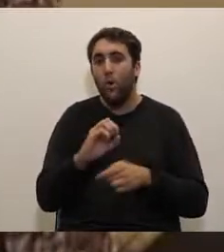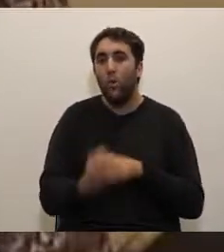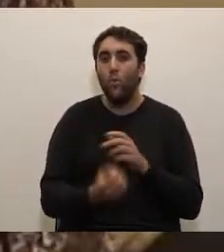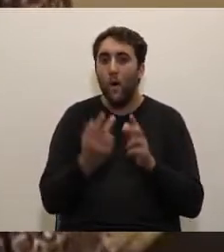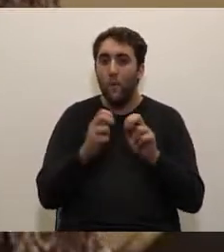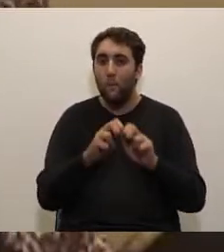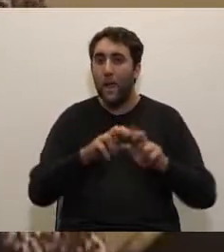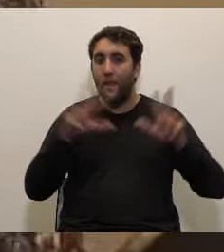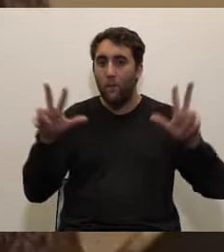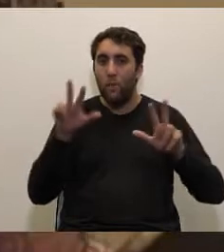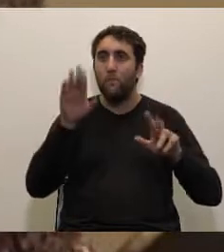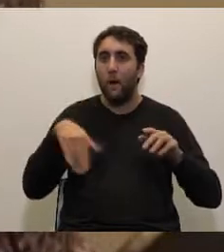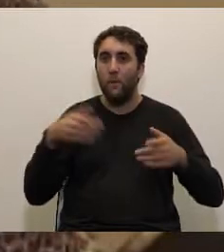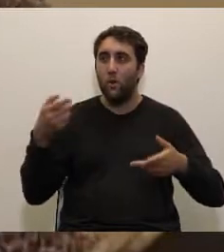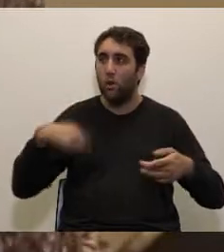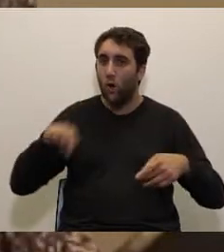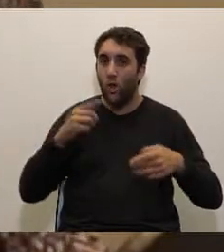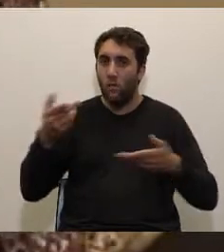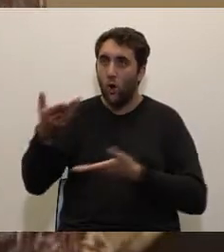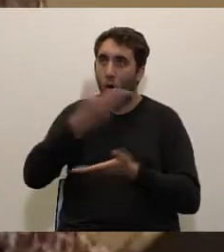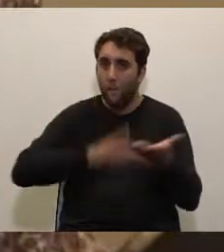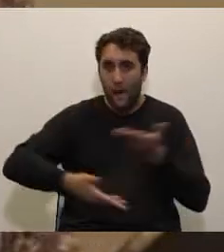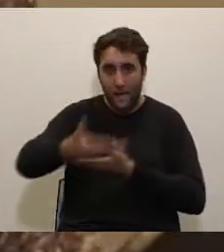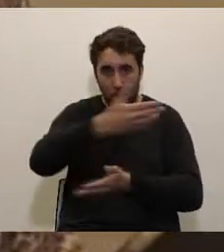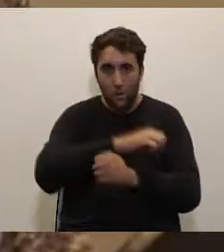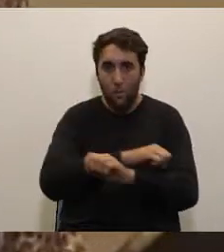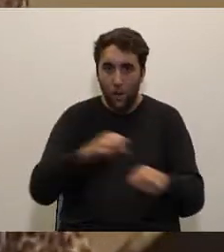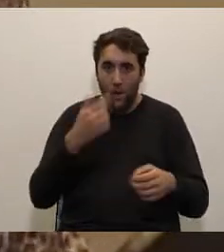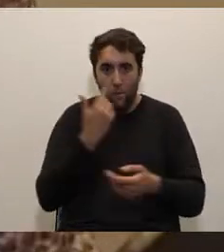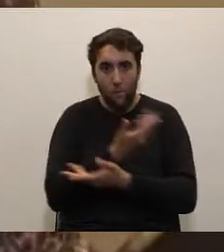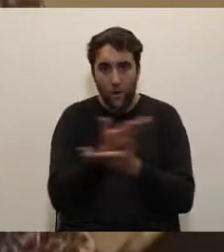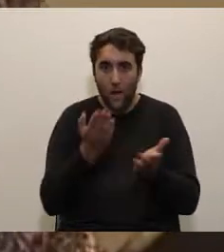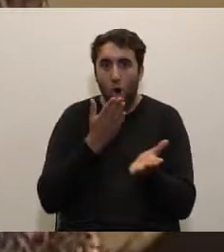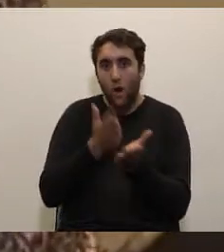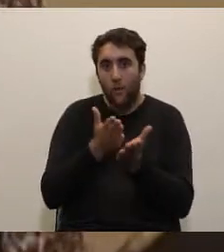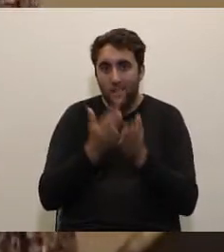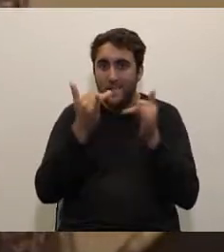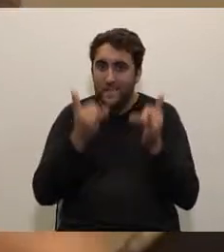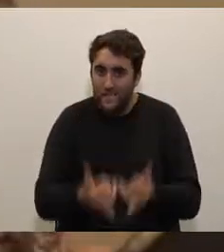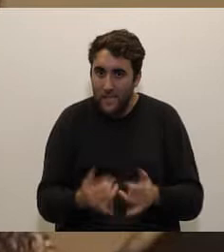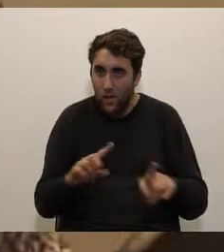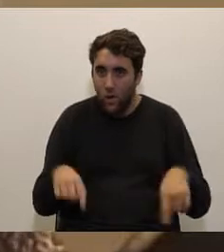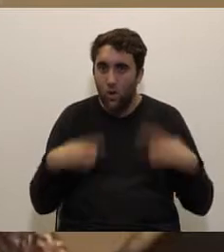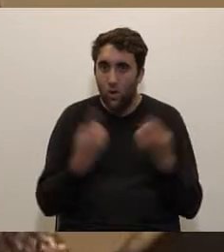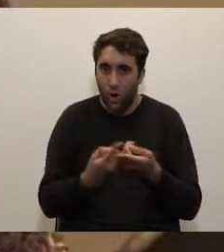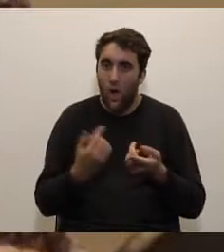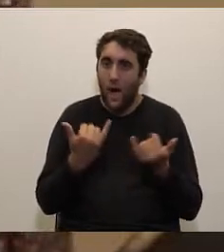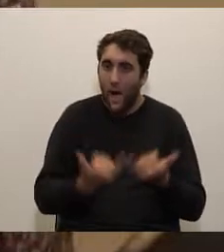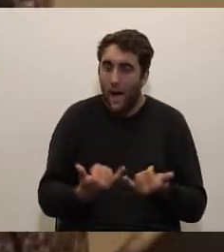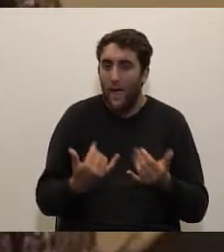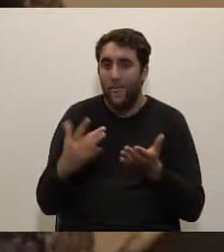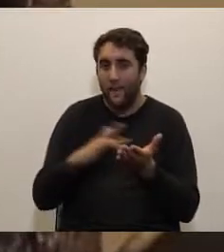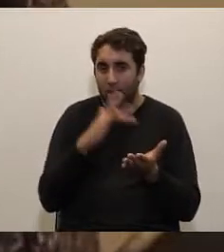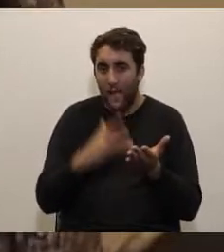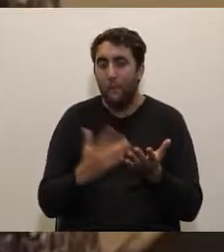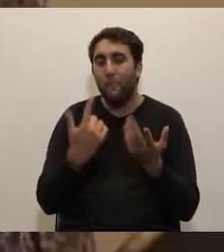plataforma compartida, colaborativa, que refleje que en definitiva sí hacemos una colaboración como colectivos, que usamos los medios digitales, pero